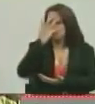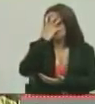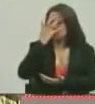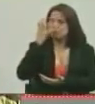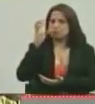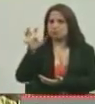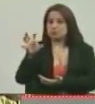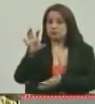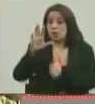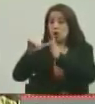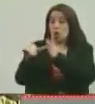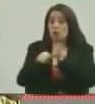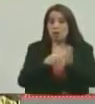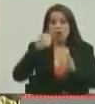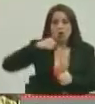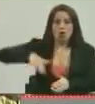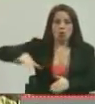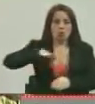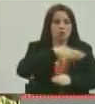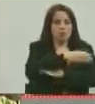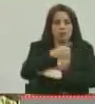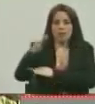robando los pueblos